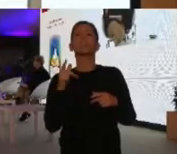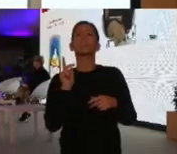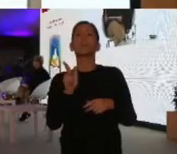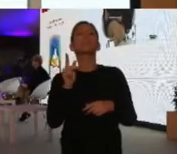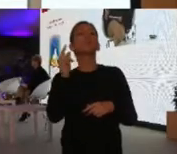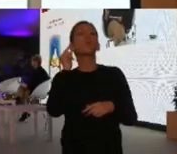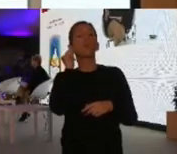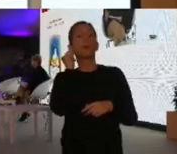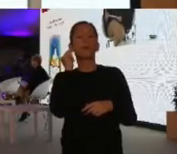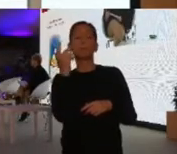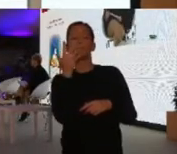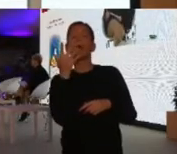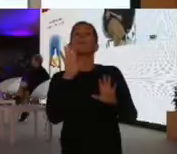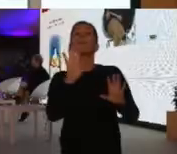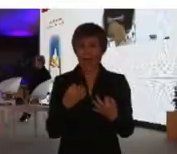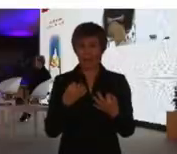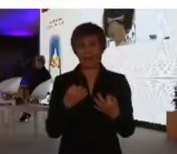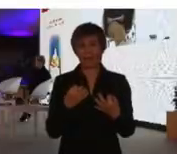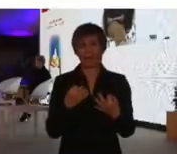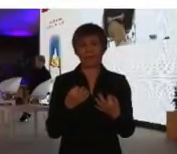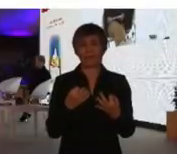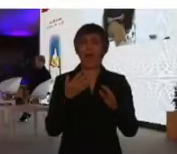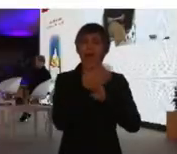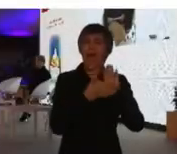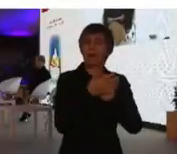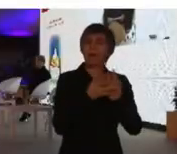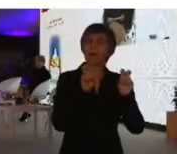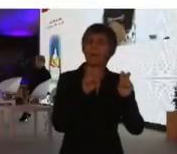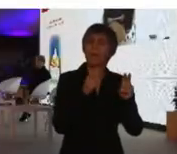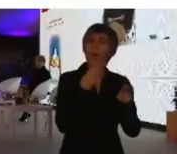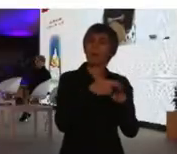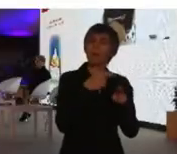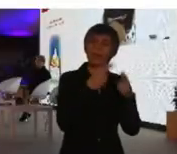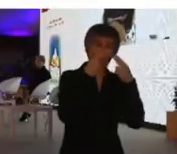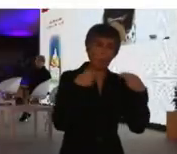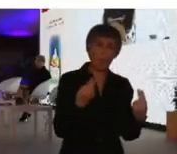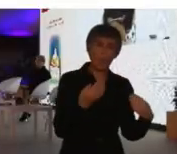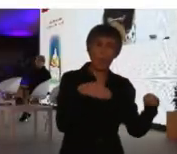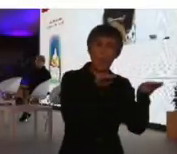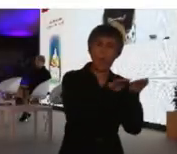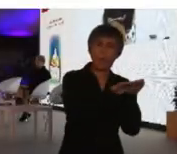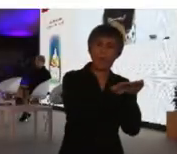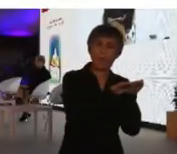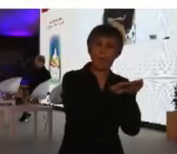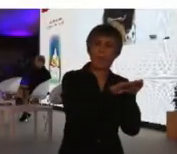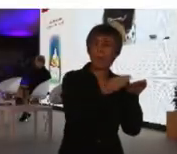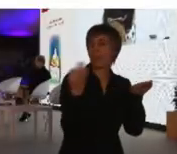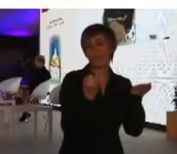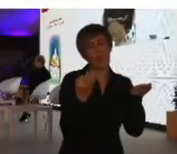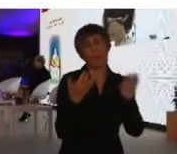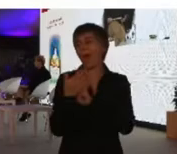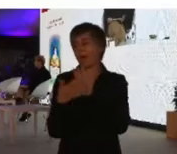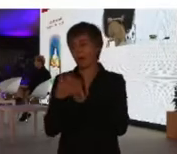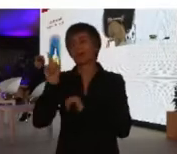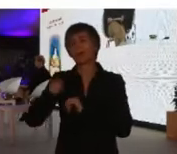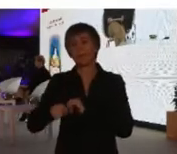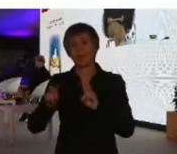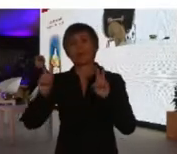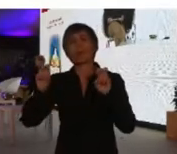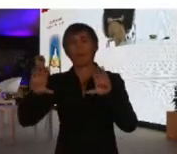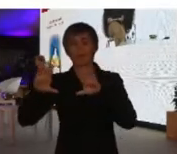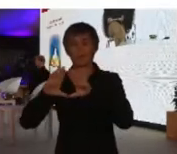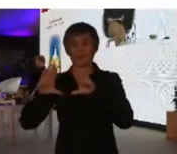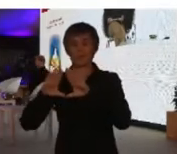No es posible hablar de políticas públicas de igualdad si no hablamos de feminismo, porque las políticas públicas